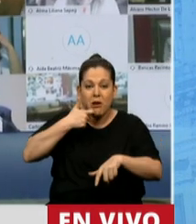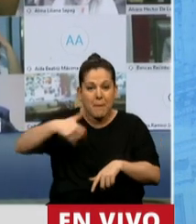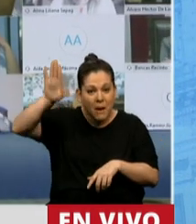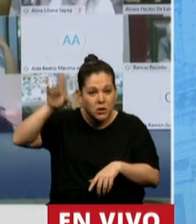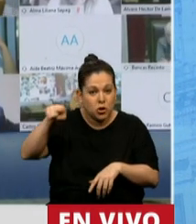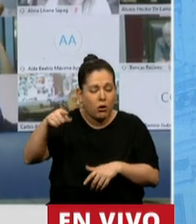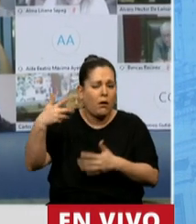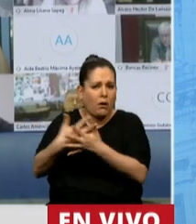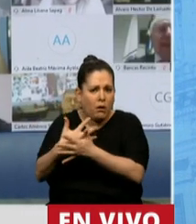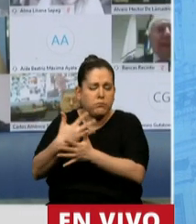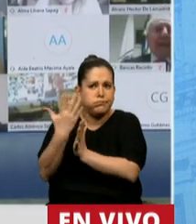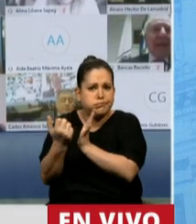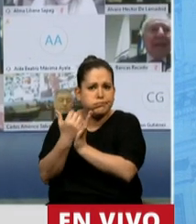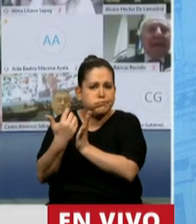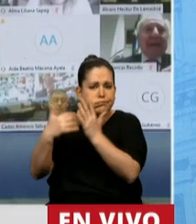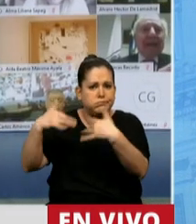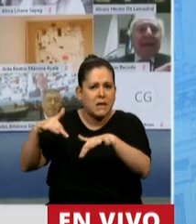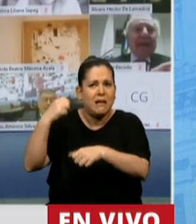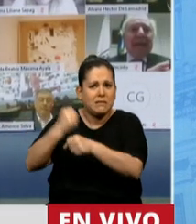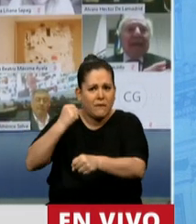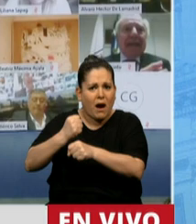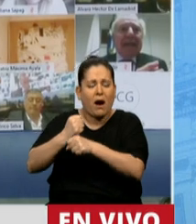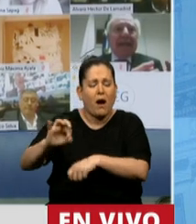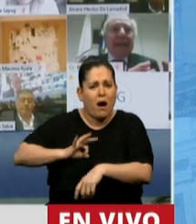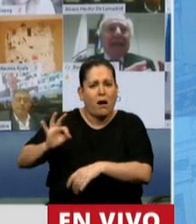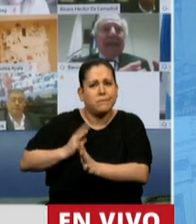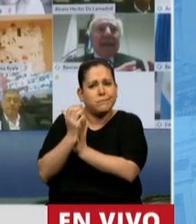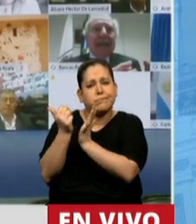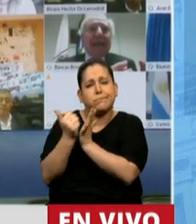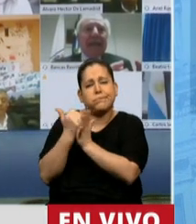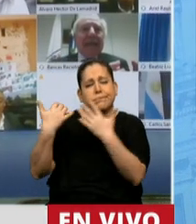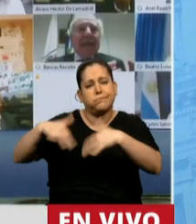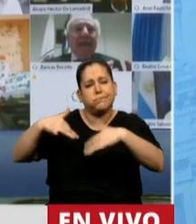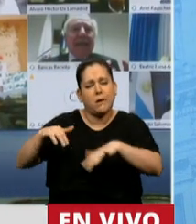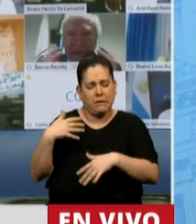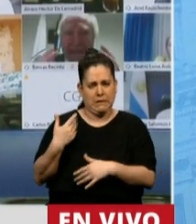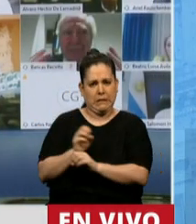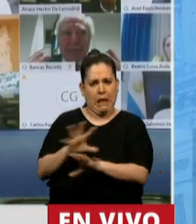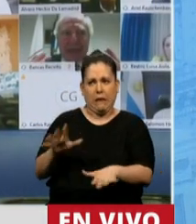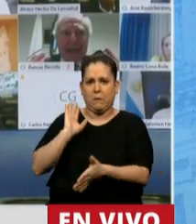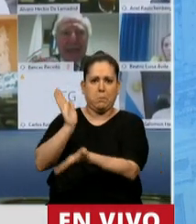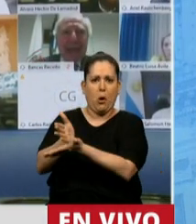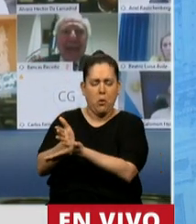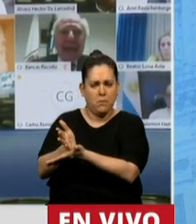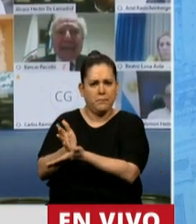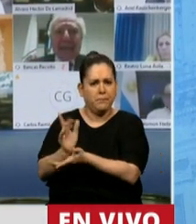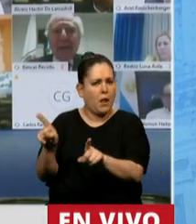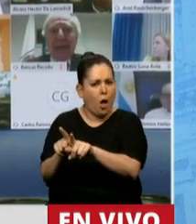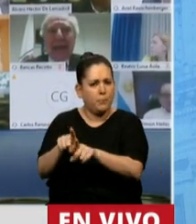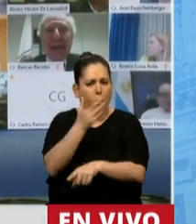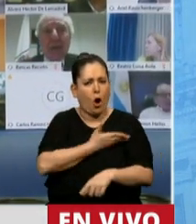que se sacrifican a los que trabajaron y aportaron durante toda su vida fíjese qué perversidad y acá también el